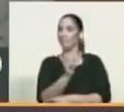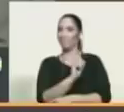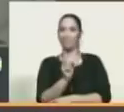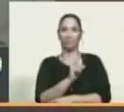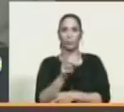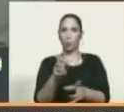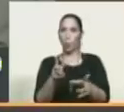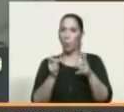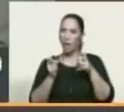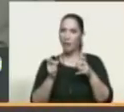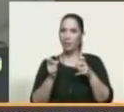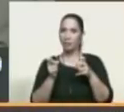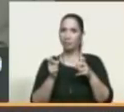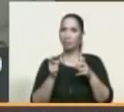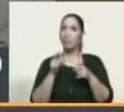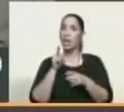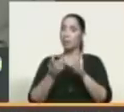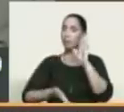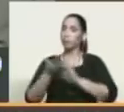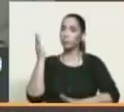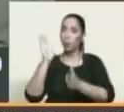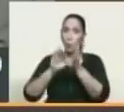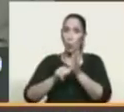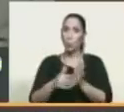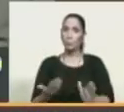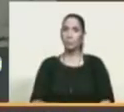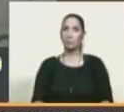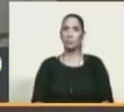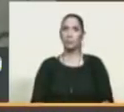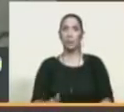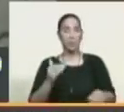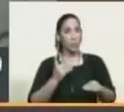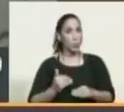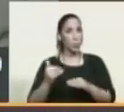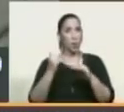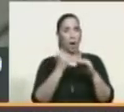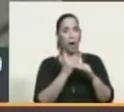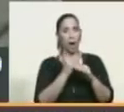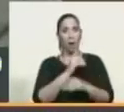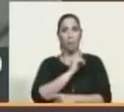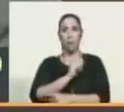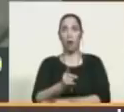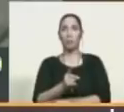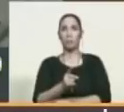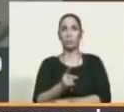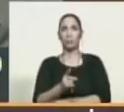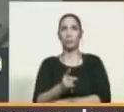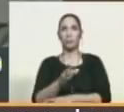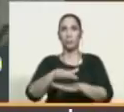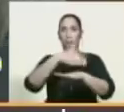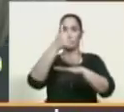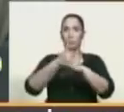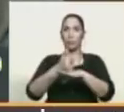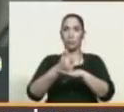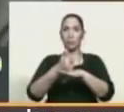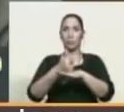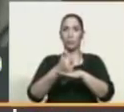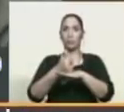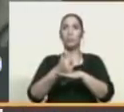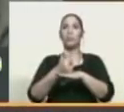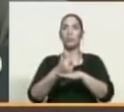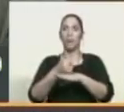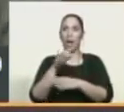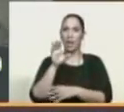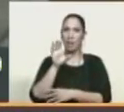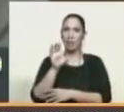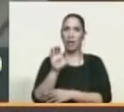lo que se llevó. Igual es sometido pues por la Procuraduría al reintegro y el Estado